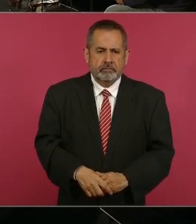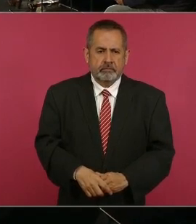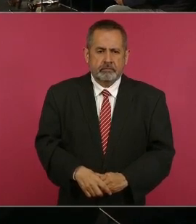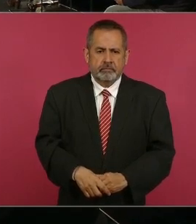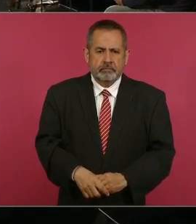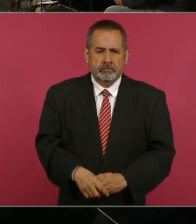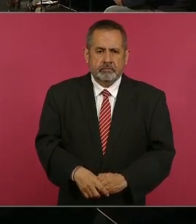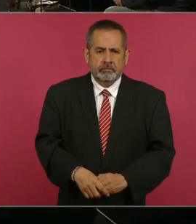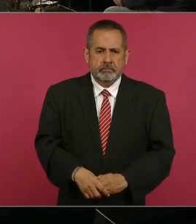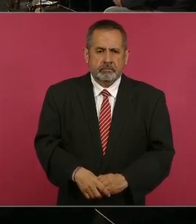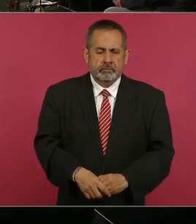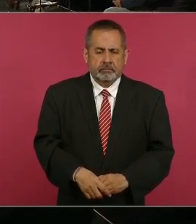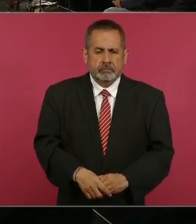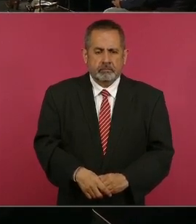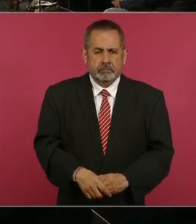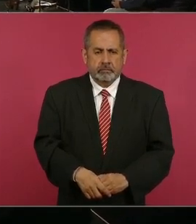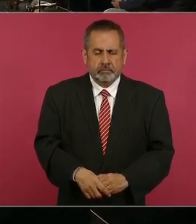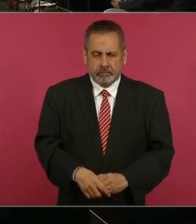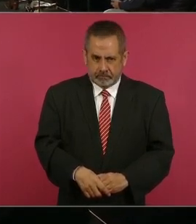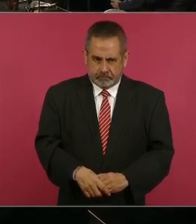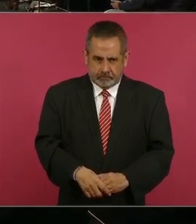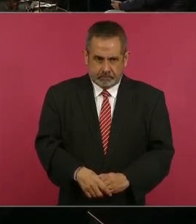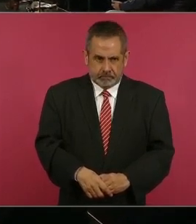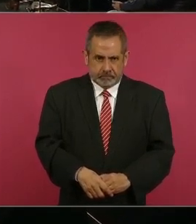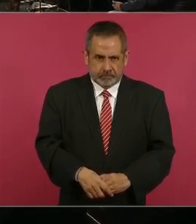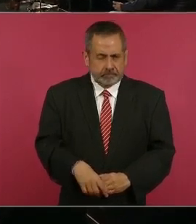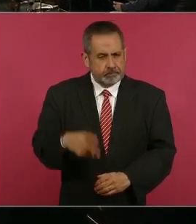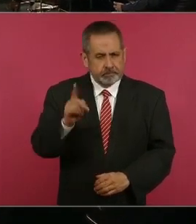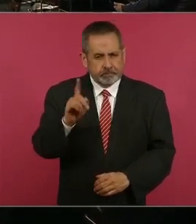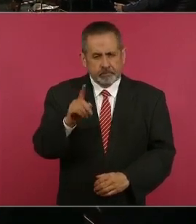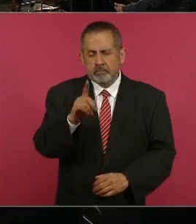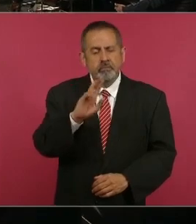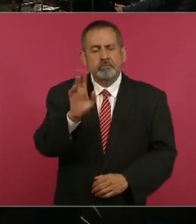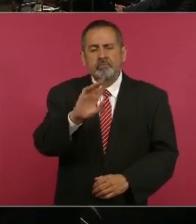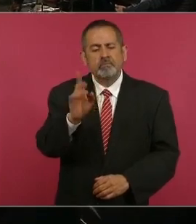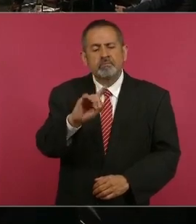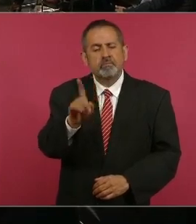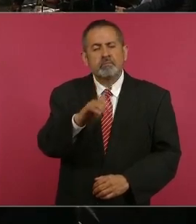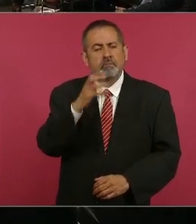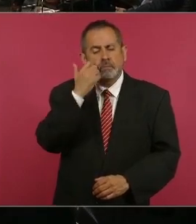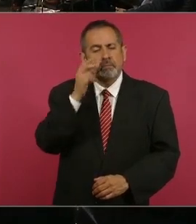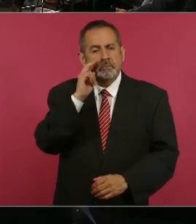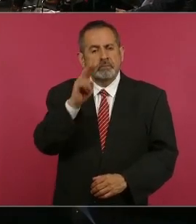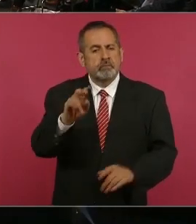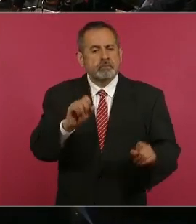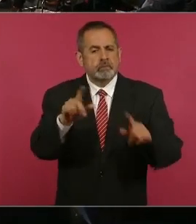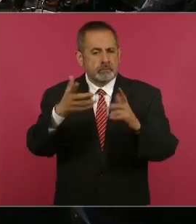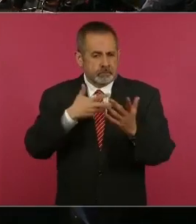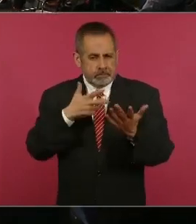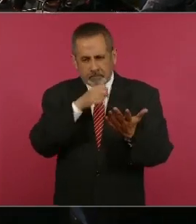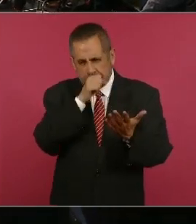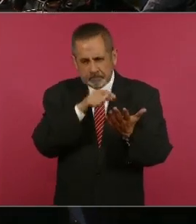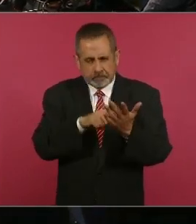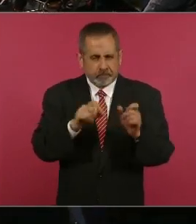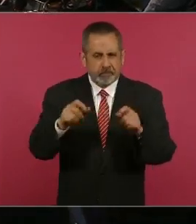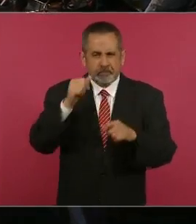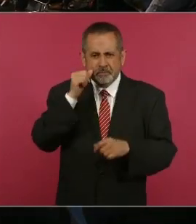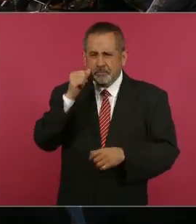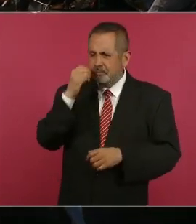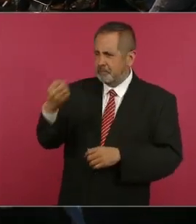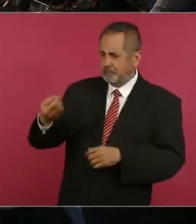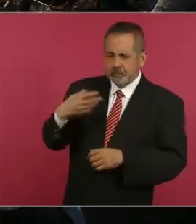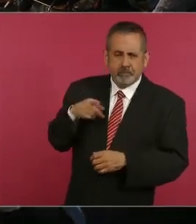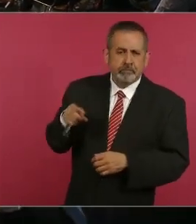240% sí. Ya se restituyó. Sí, pero el resto no, no, lo que quiero es a ver si ayer me mandó